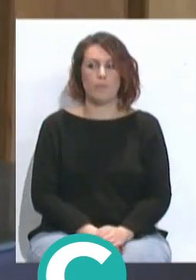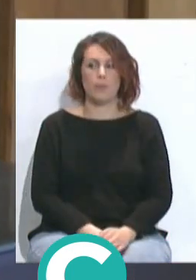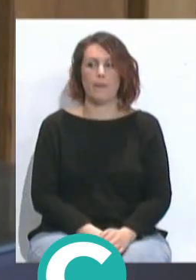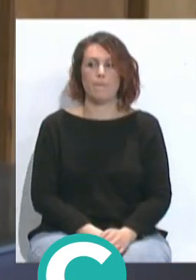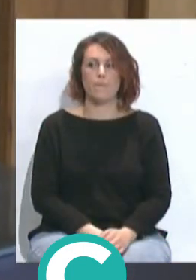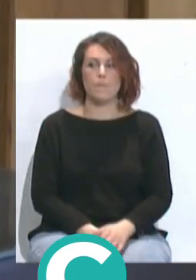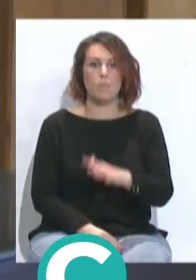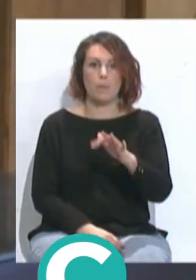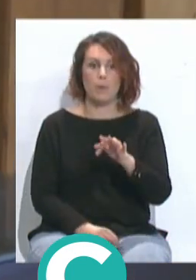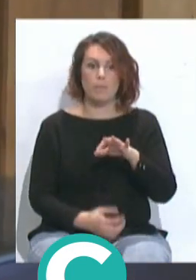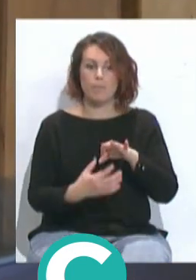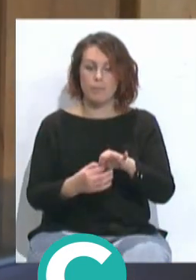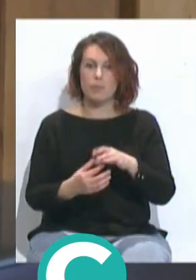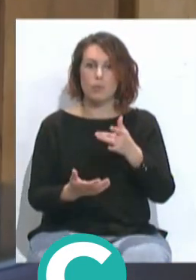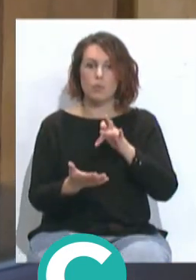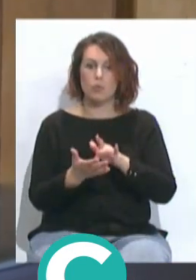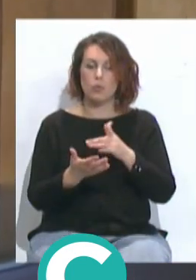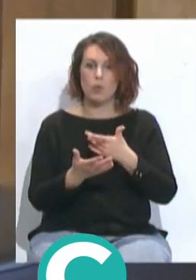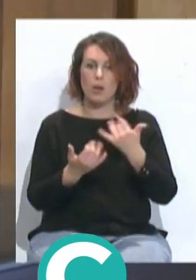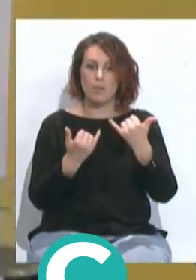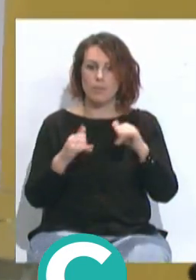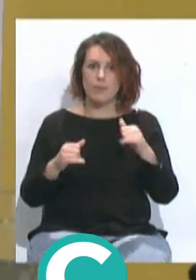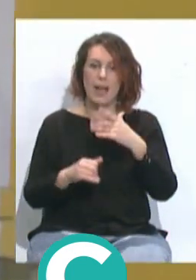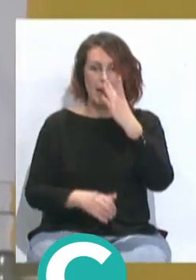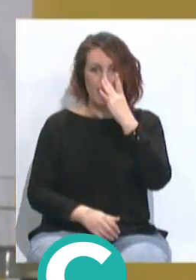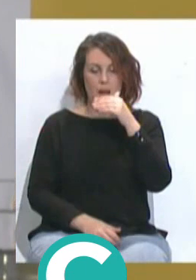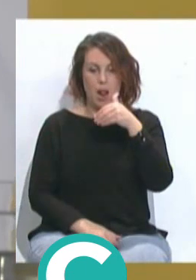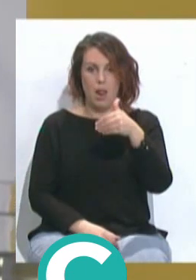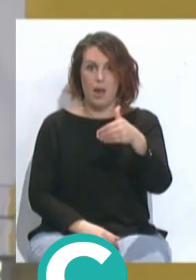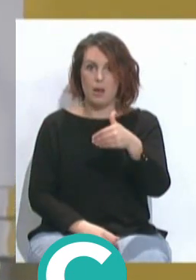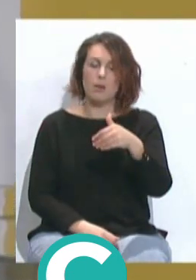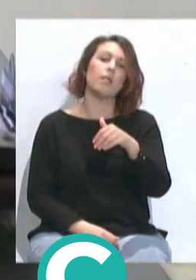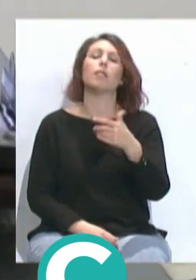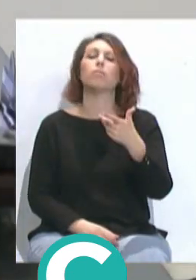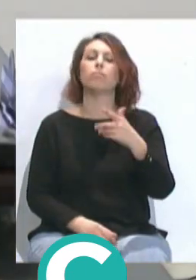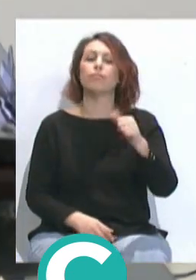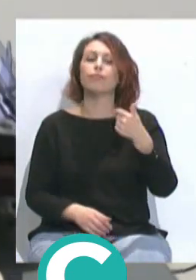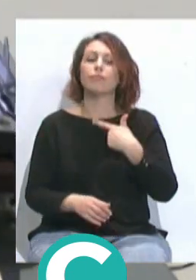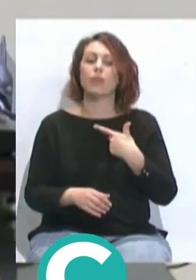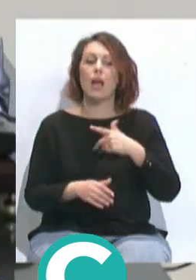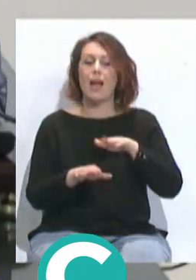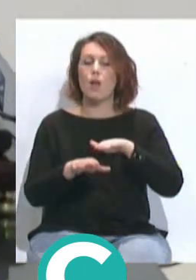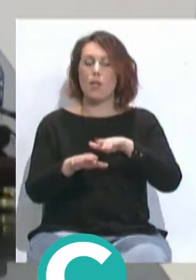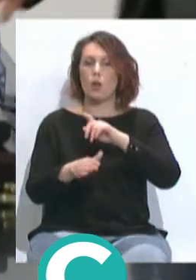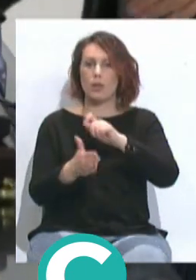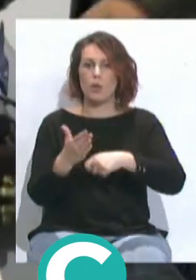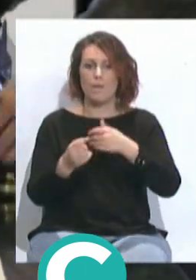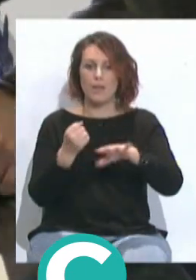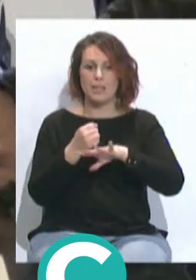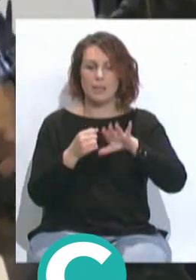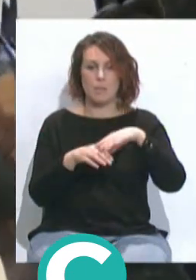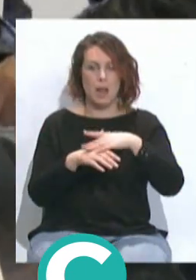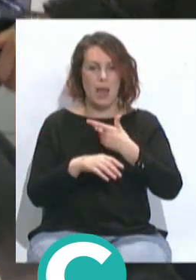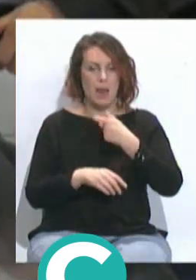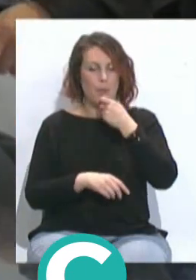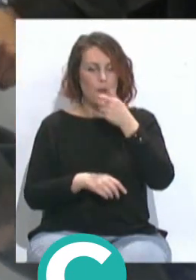además vinculado a la celebración extraordinaria del próximo carnaval se ha aprobado la contratación de carrozas y las bases para la elección del